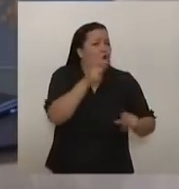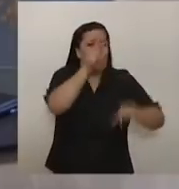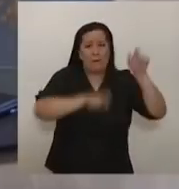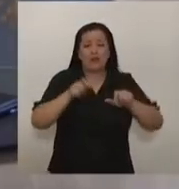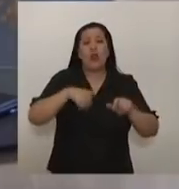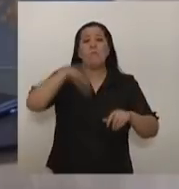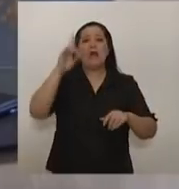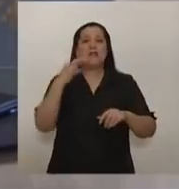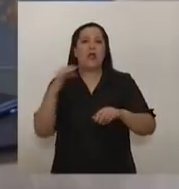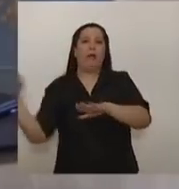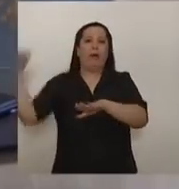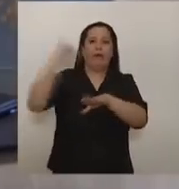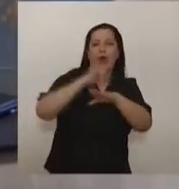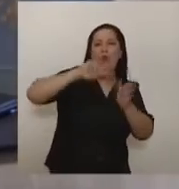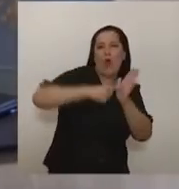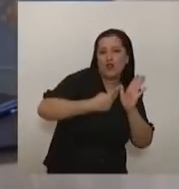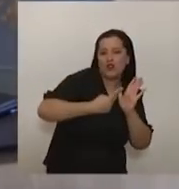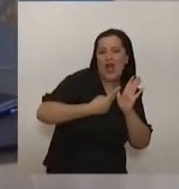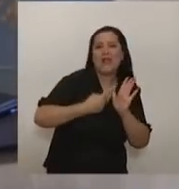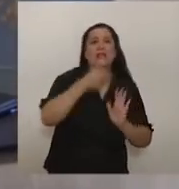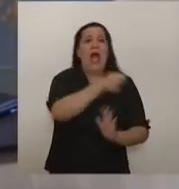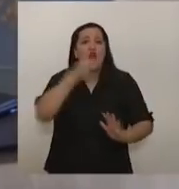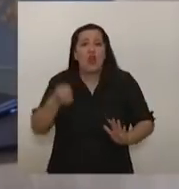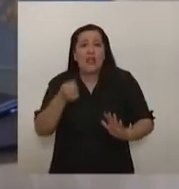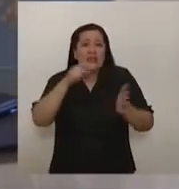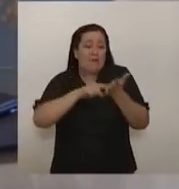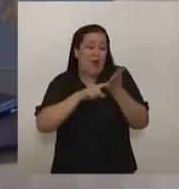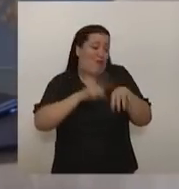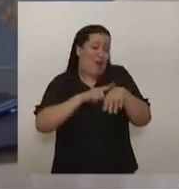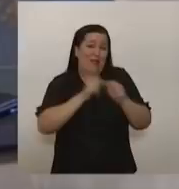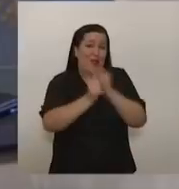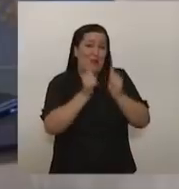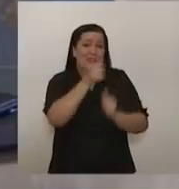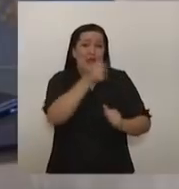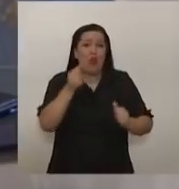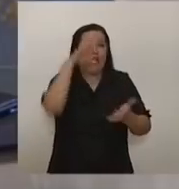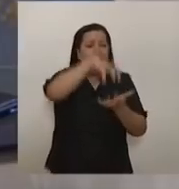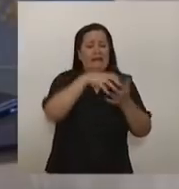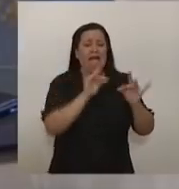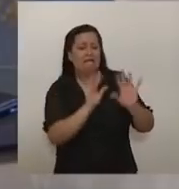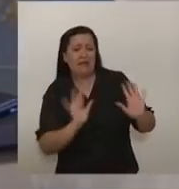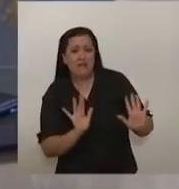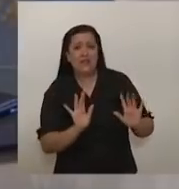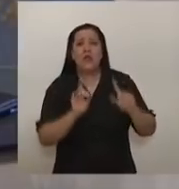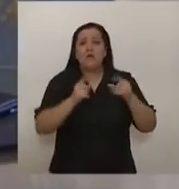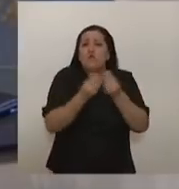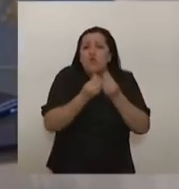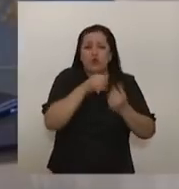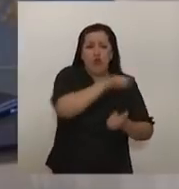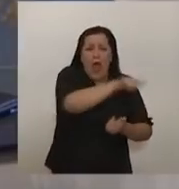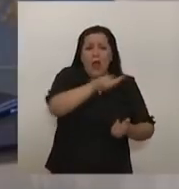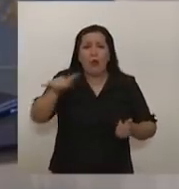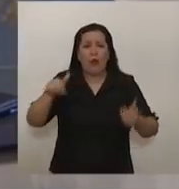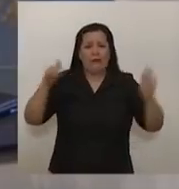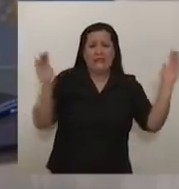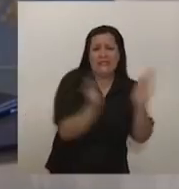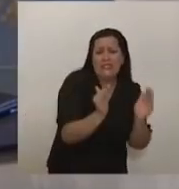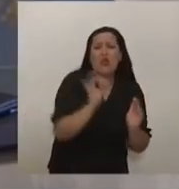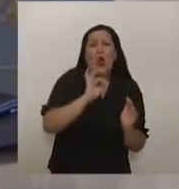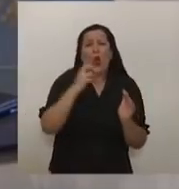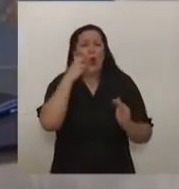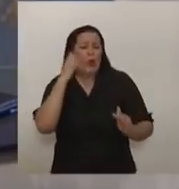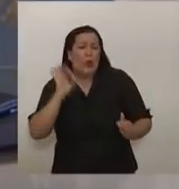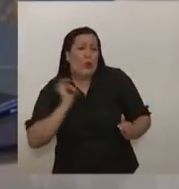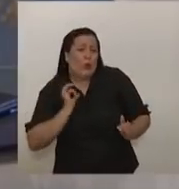pasaban por Buenos Aires y Aerolíneas estaba en una situación crítica. Muchos aeropuertos habían quedado chicos o